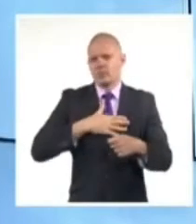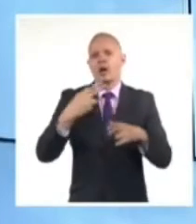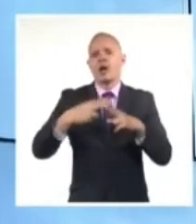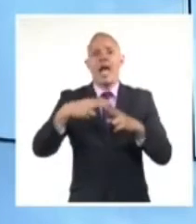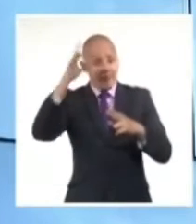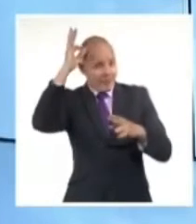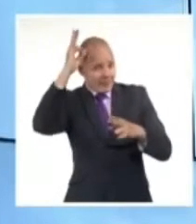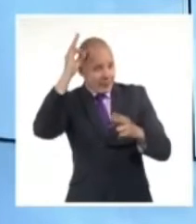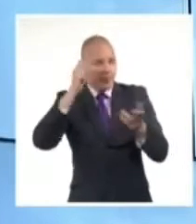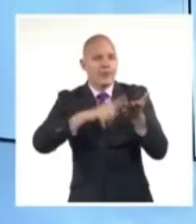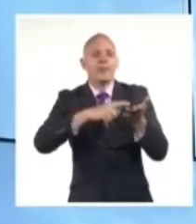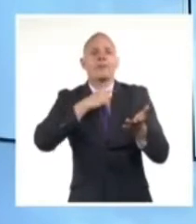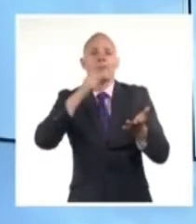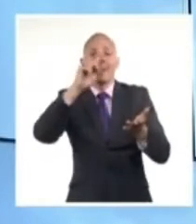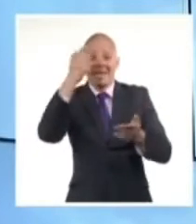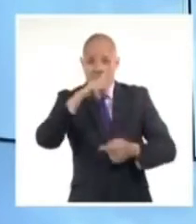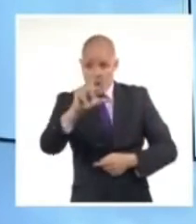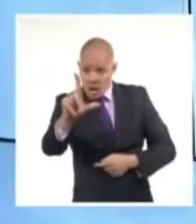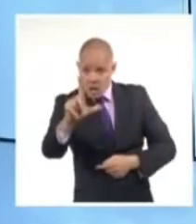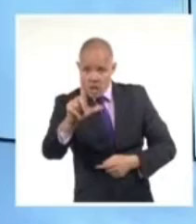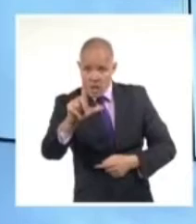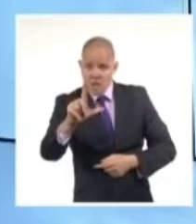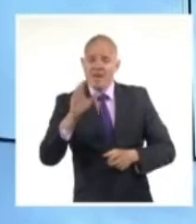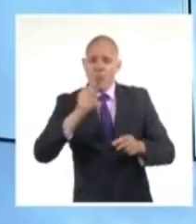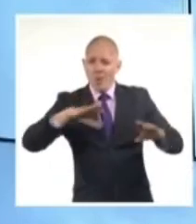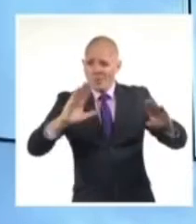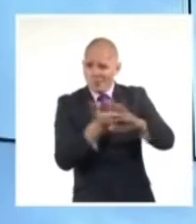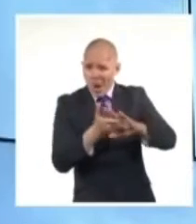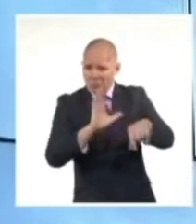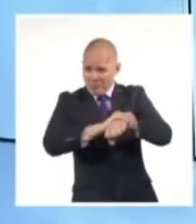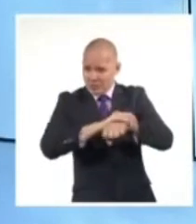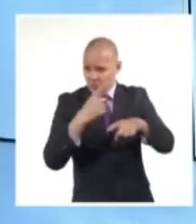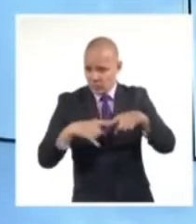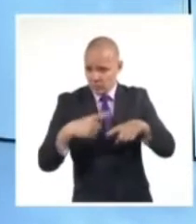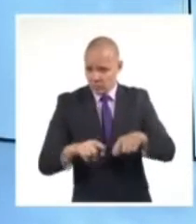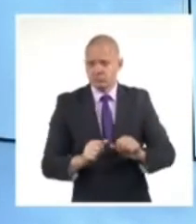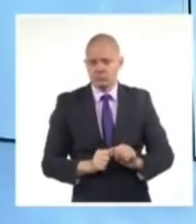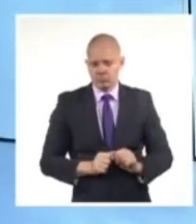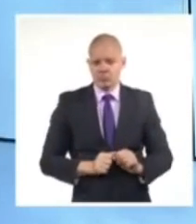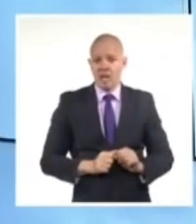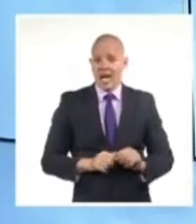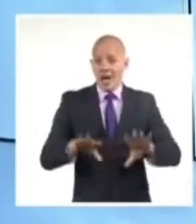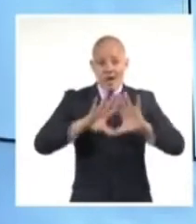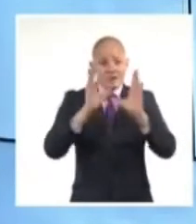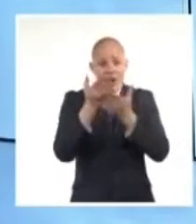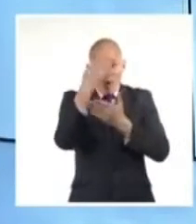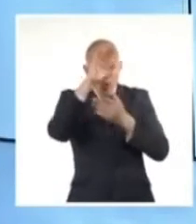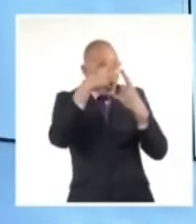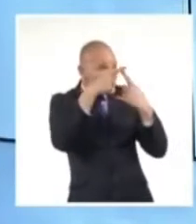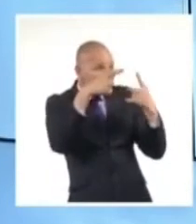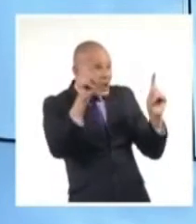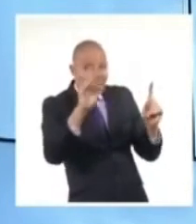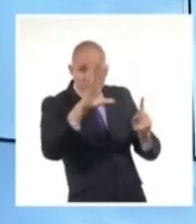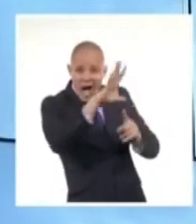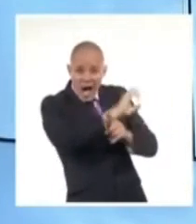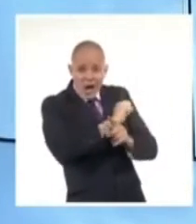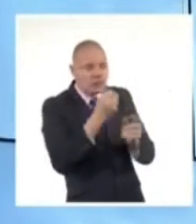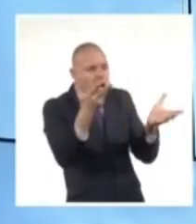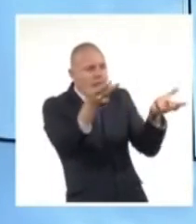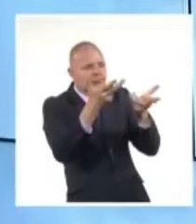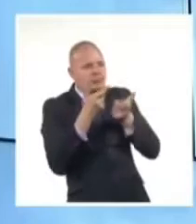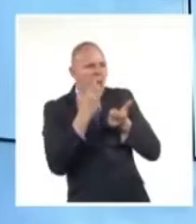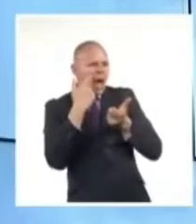pudiera decir a nuestros televidentes que todos nuestros capítulos constituidos en el país aportaron desde